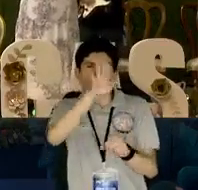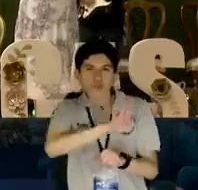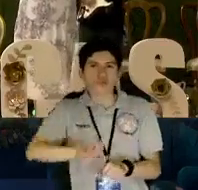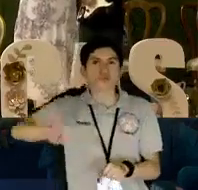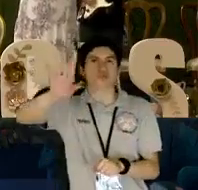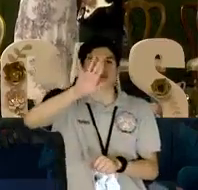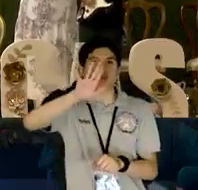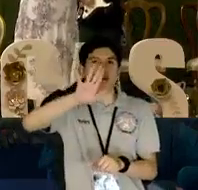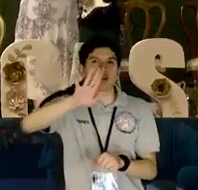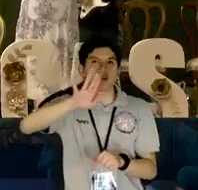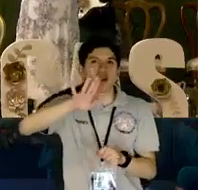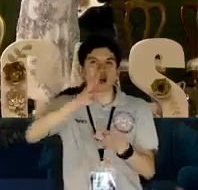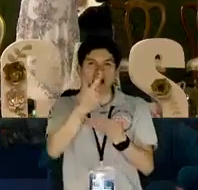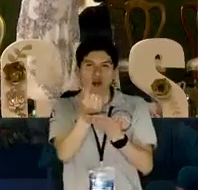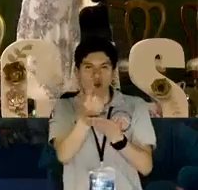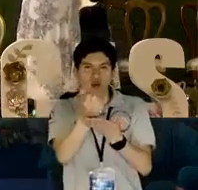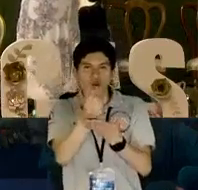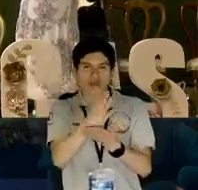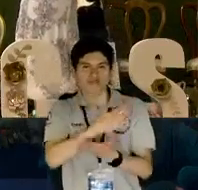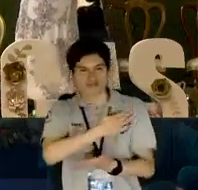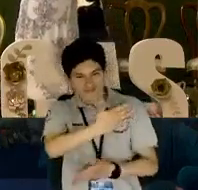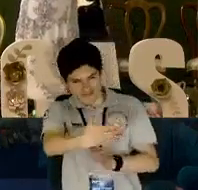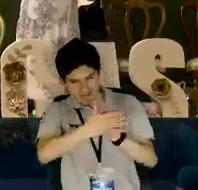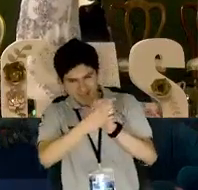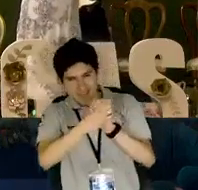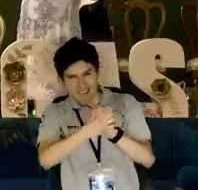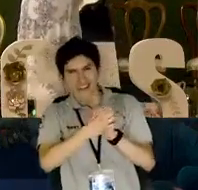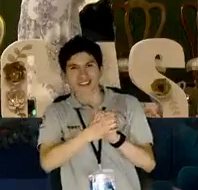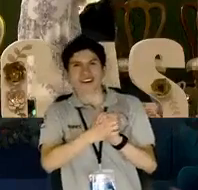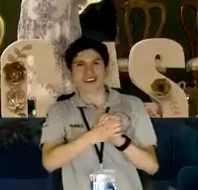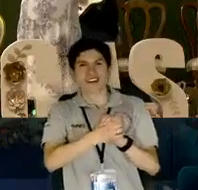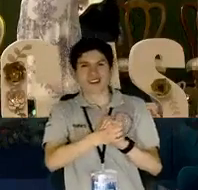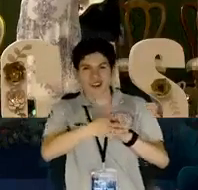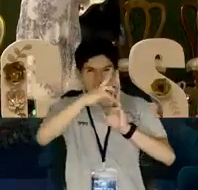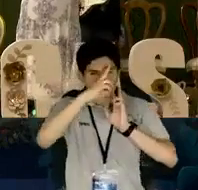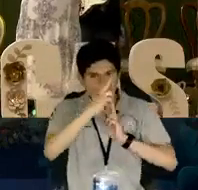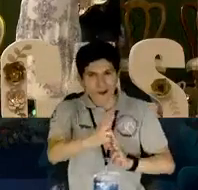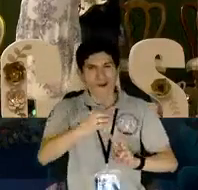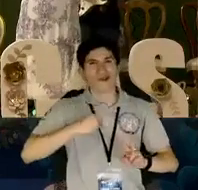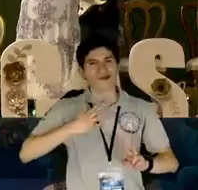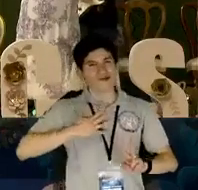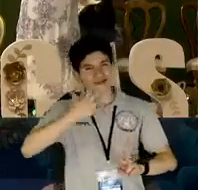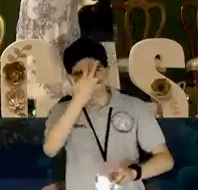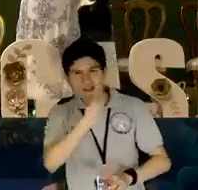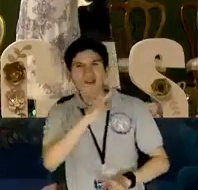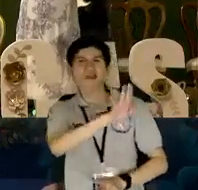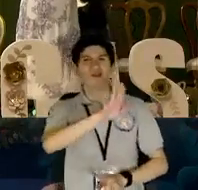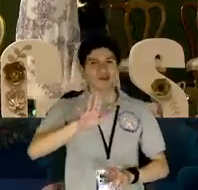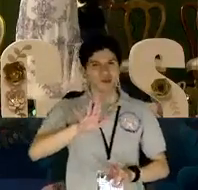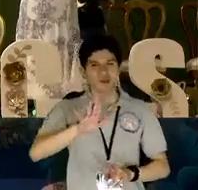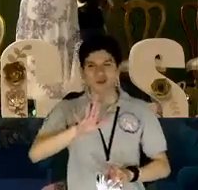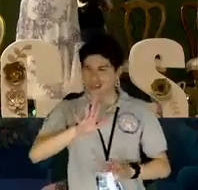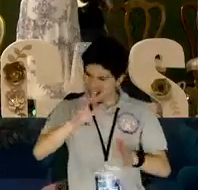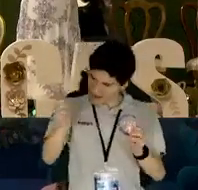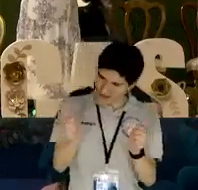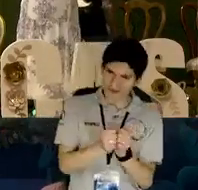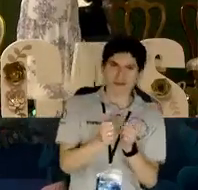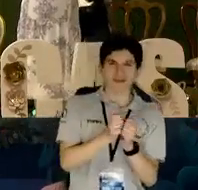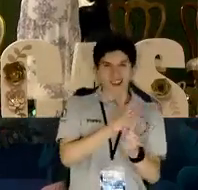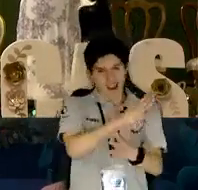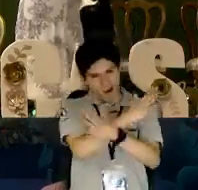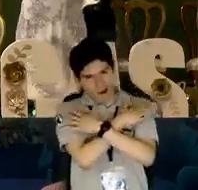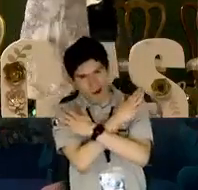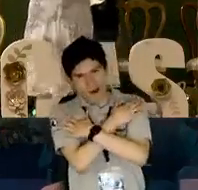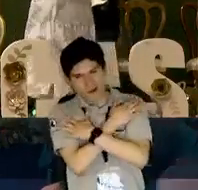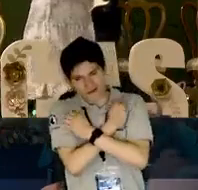volver a saludarlo, qué honor y privilegio que el Señor nos regala al que usted esté en este lugar. Un abrazo fraterno, Dios lo